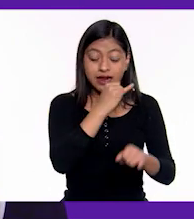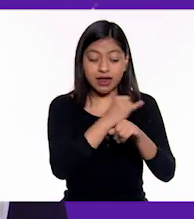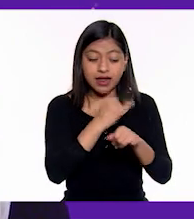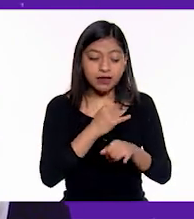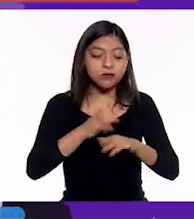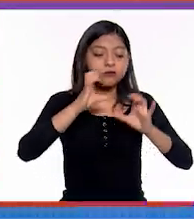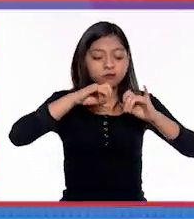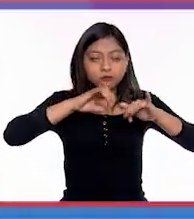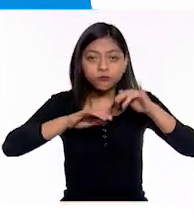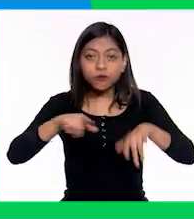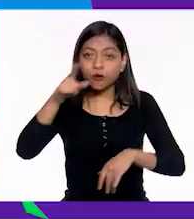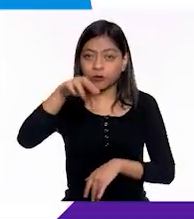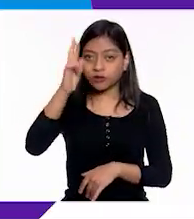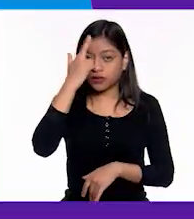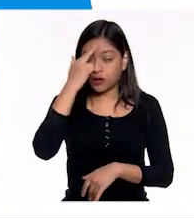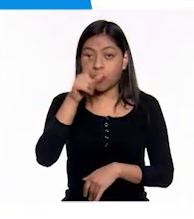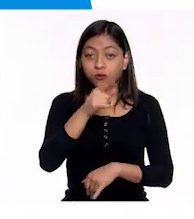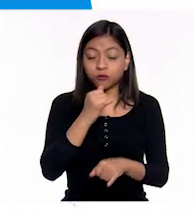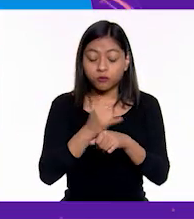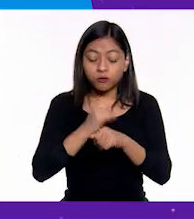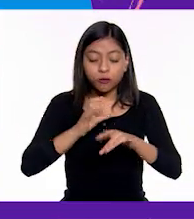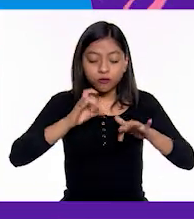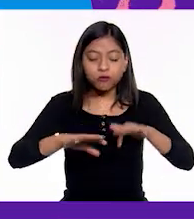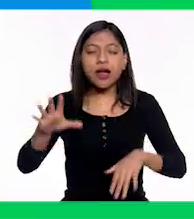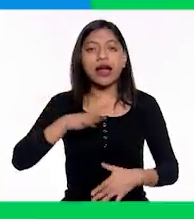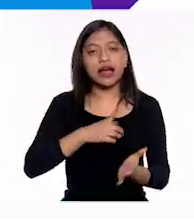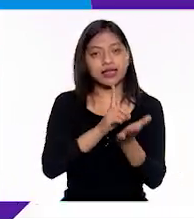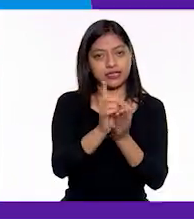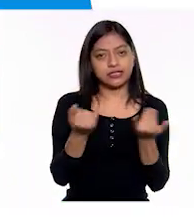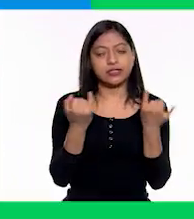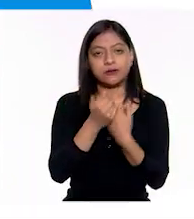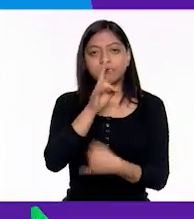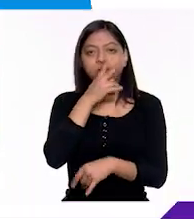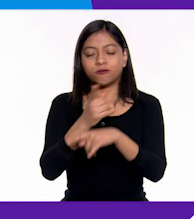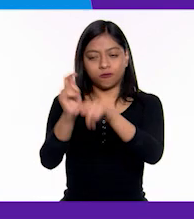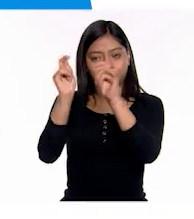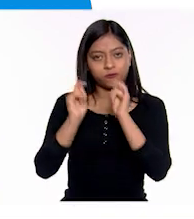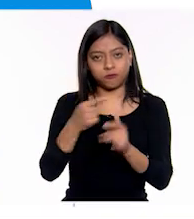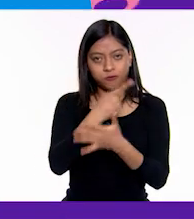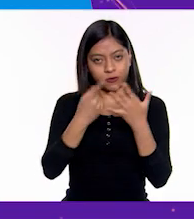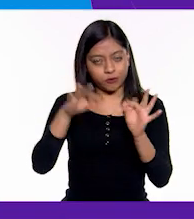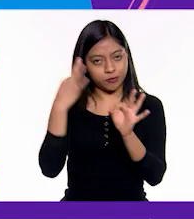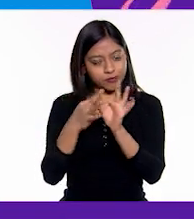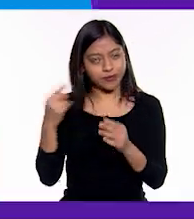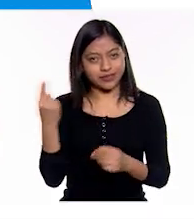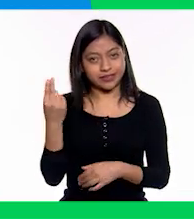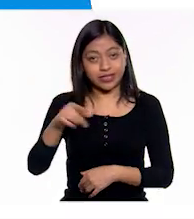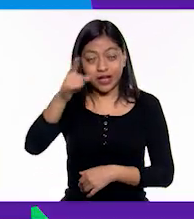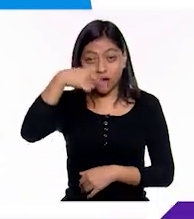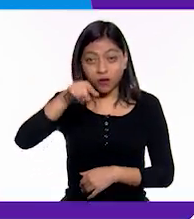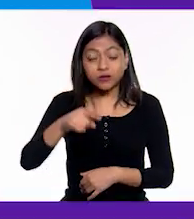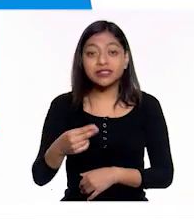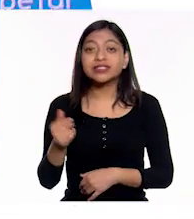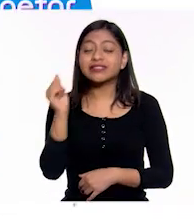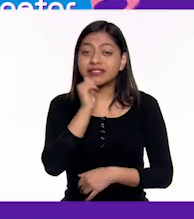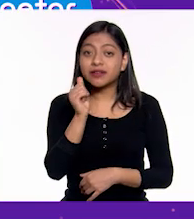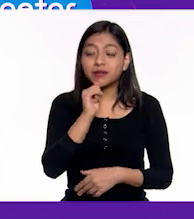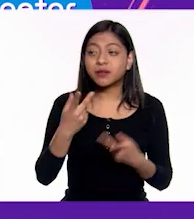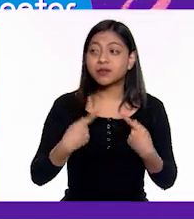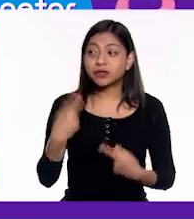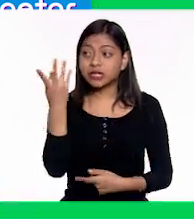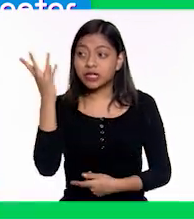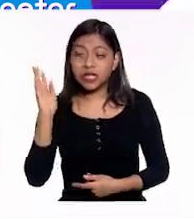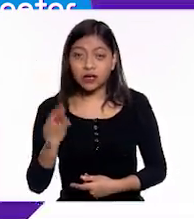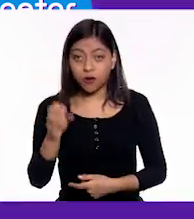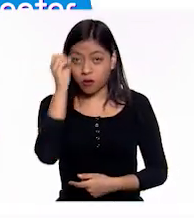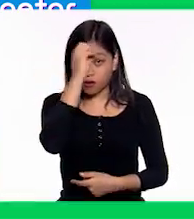red, recuerda, tu yo digital tiene derechos y responsabilidades en el ciberespacio. No todas las personas piensan igual